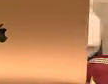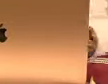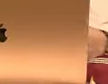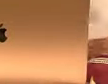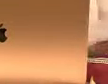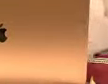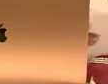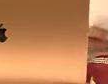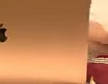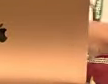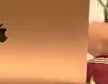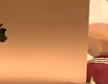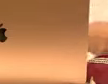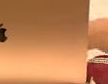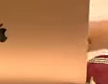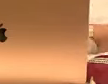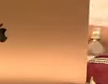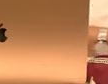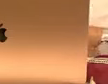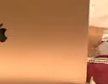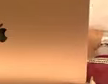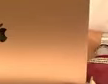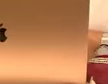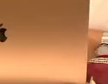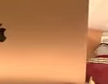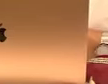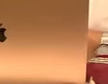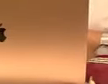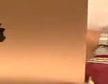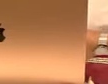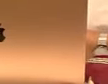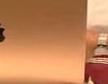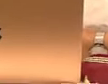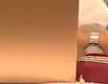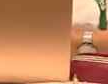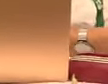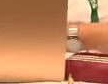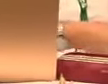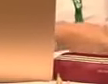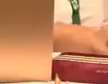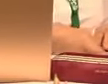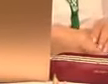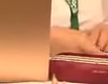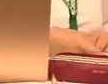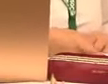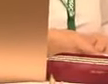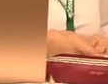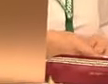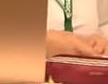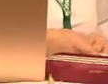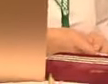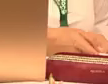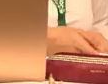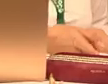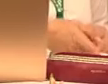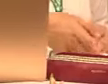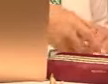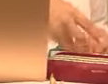los cuales pagaderos en los próximos 7 años, donde se destinaron en el mes de diciembre del 2022